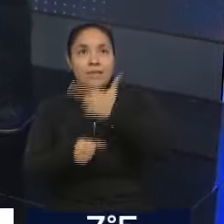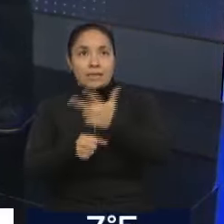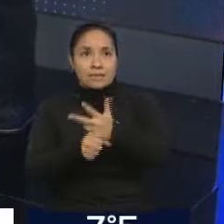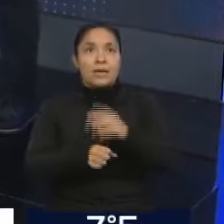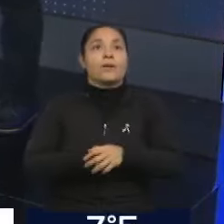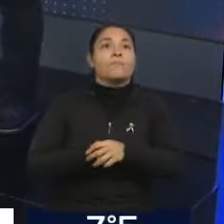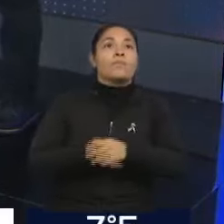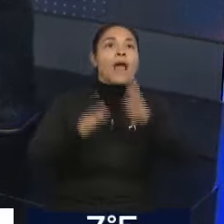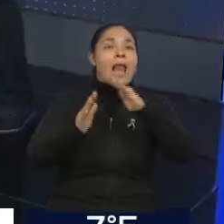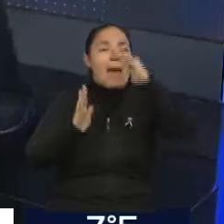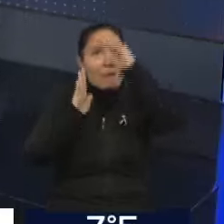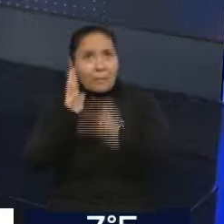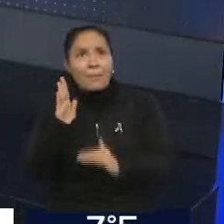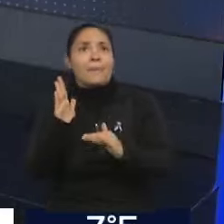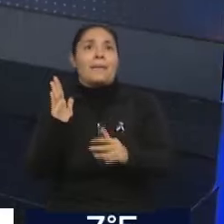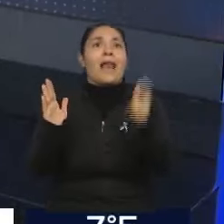una diferencia de casi